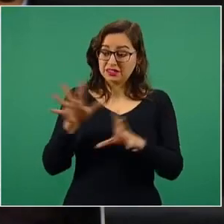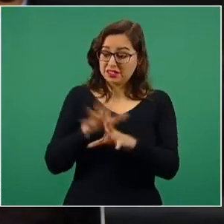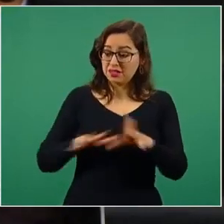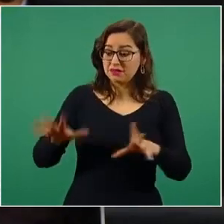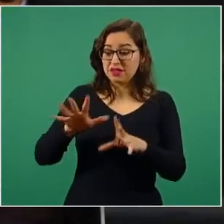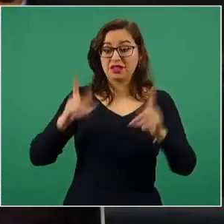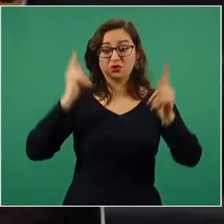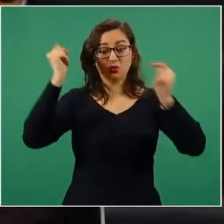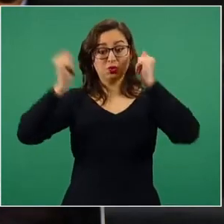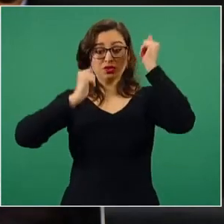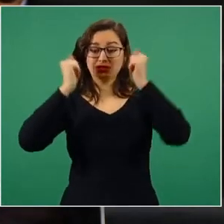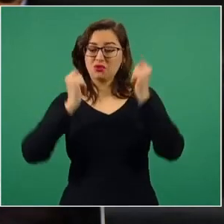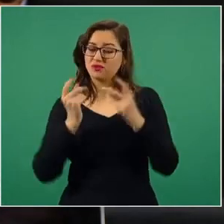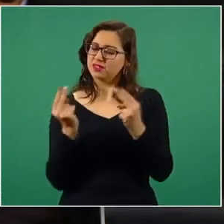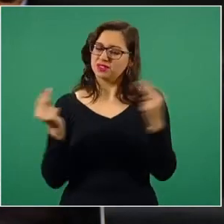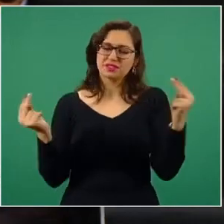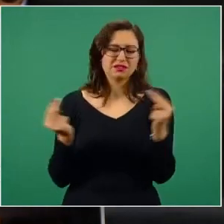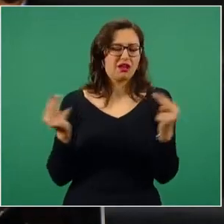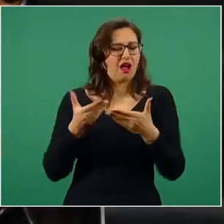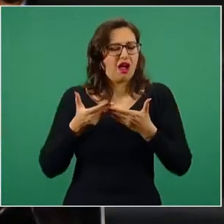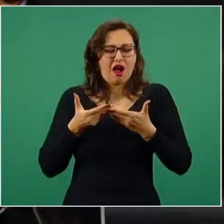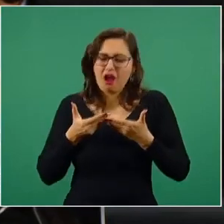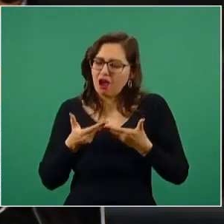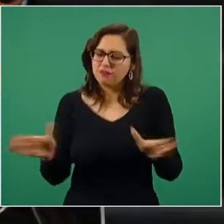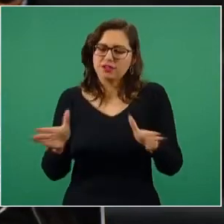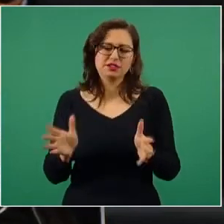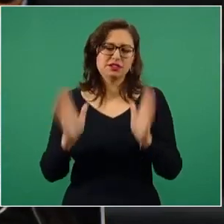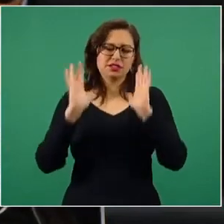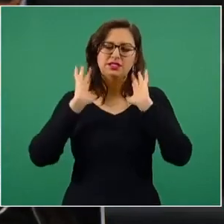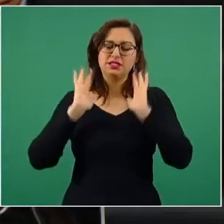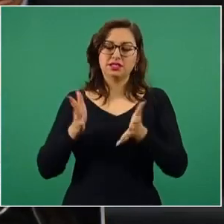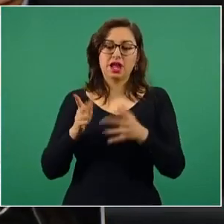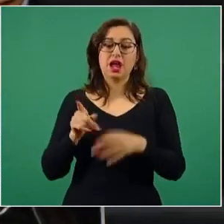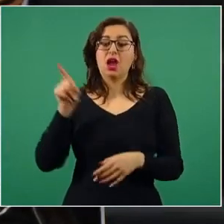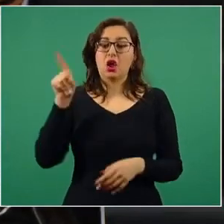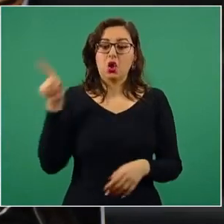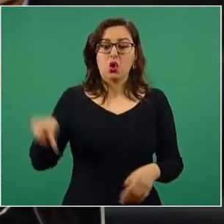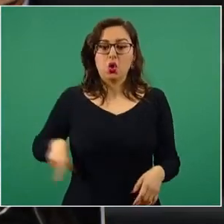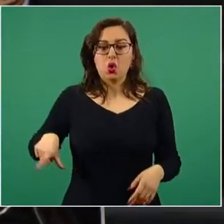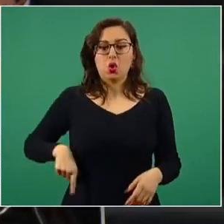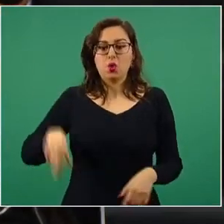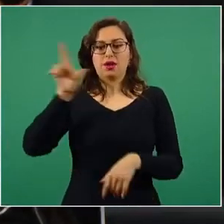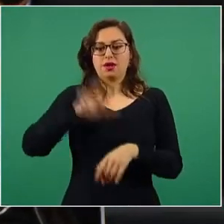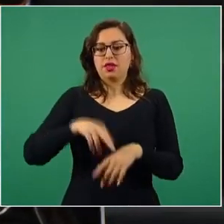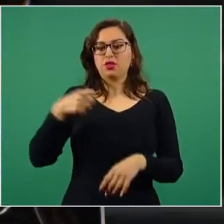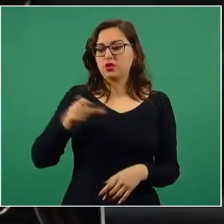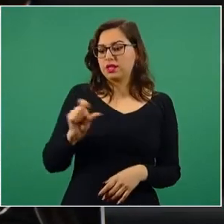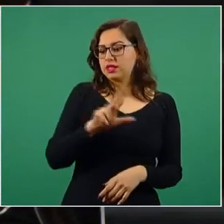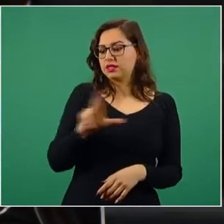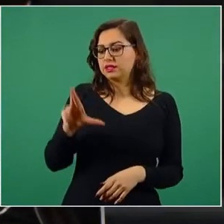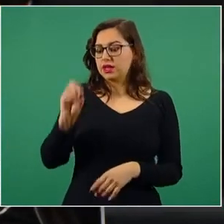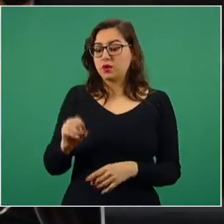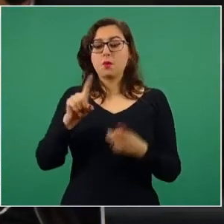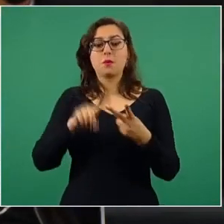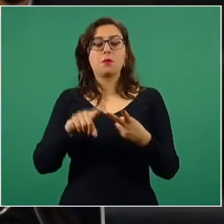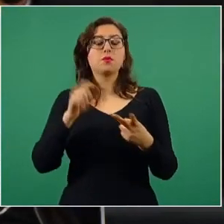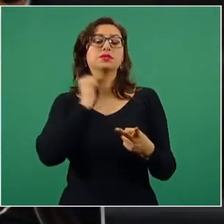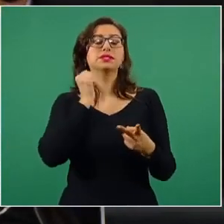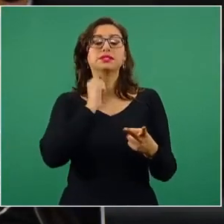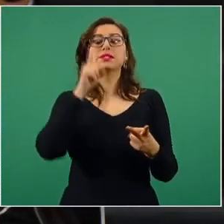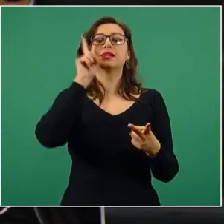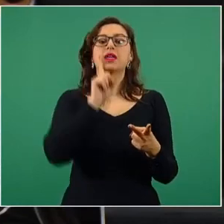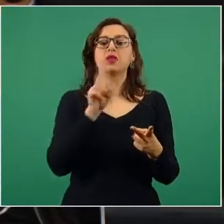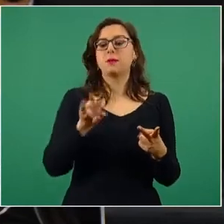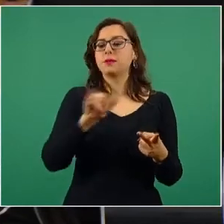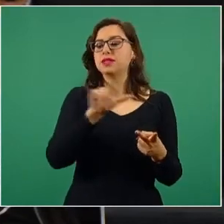una actividad esencial. Lo ha solicitado incluso el gobernador de Quintana Roo, Carlos Joaquín González, también la senadora Maribel Villegas, así